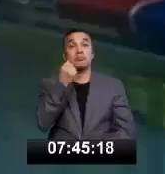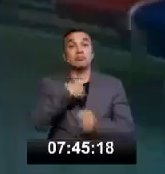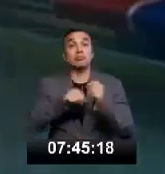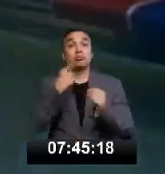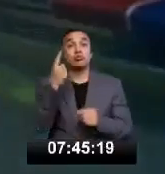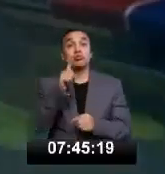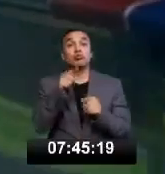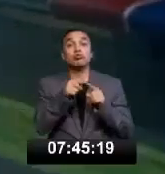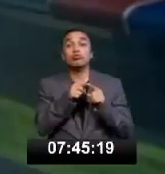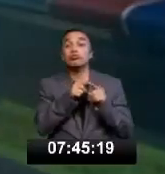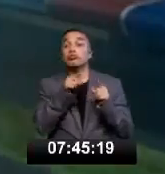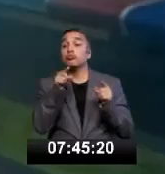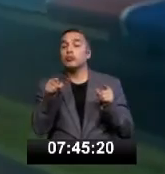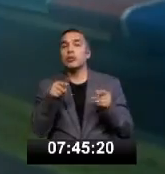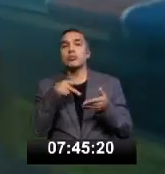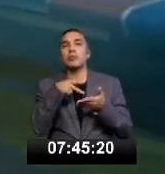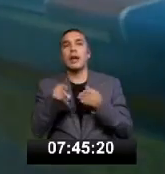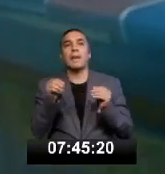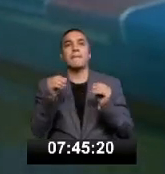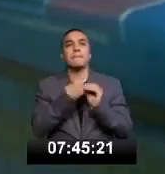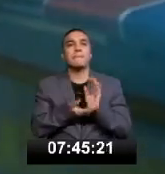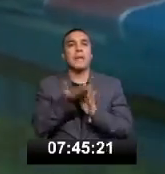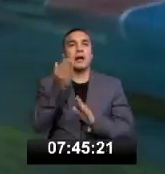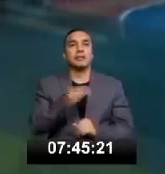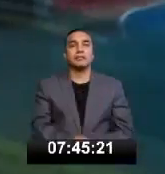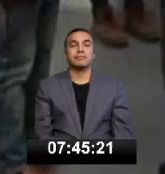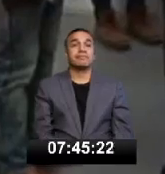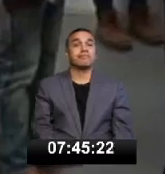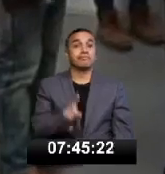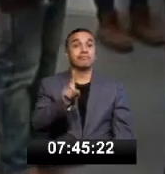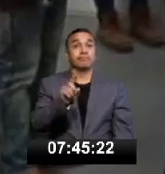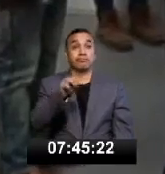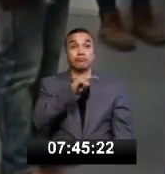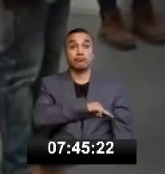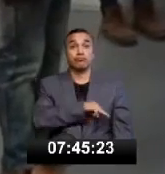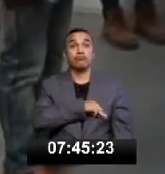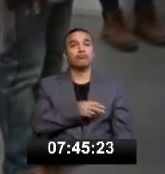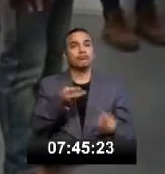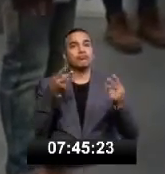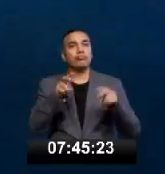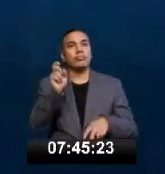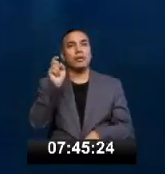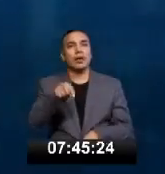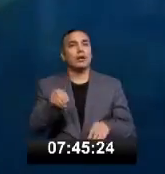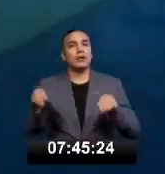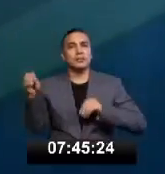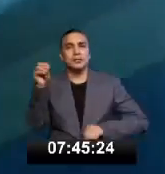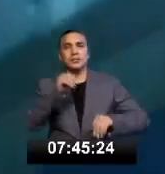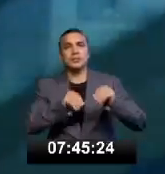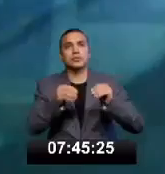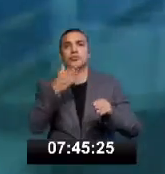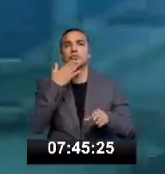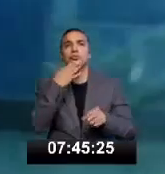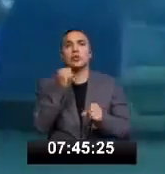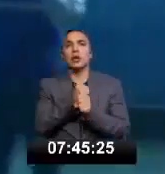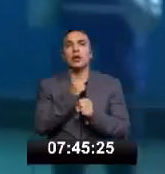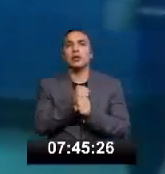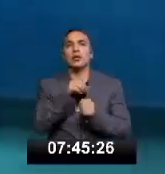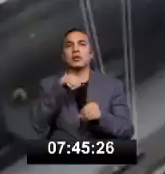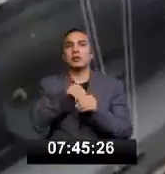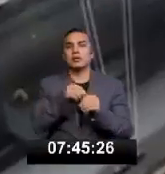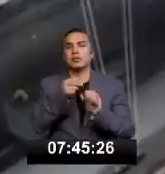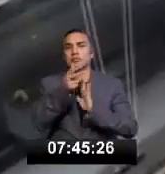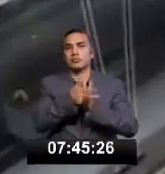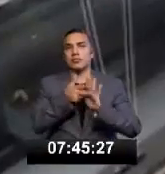viajen solo una estación pagarán más. No obstante, el municipio también debe reestructurar las operaciones de